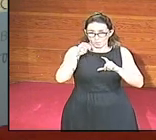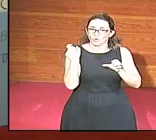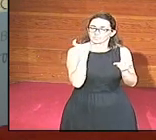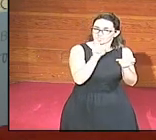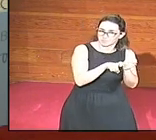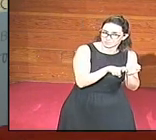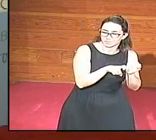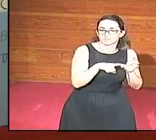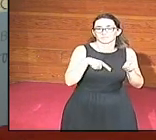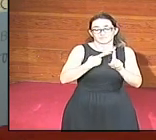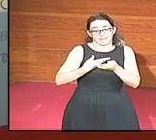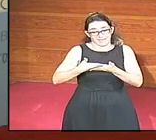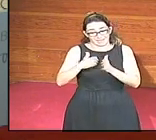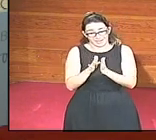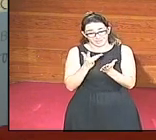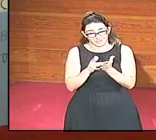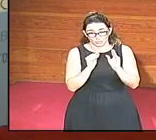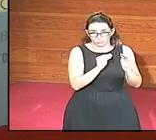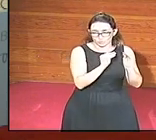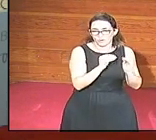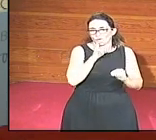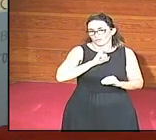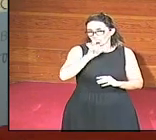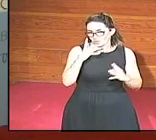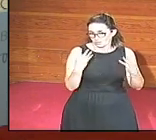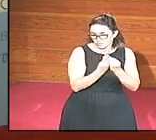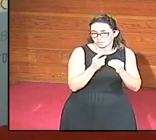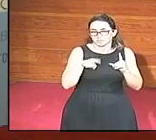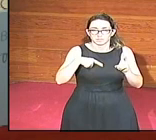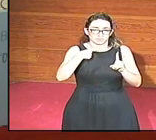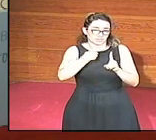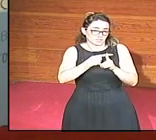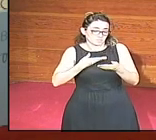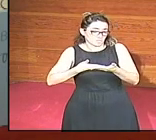de la misma revista, y habitualmente colabora con The Wall Street Journal.